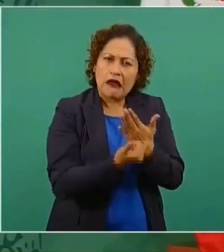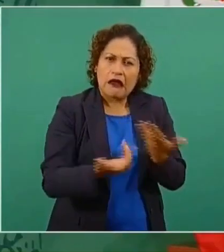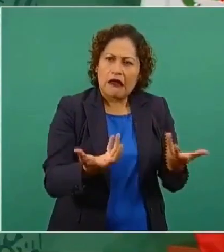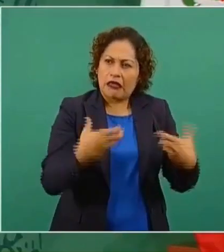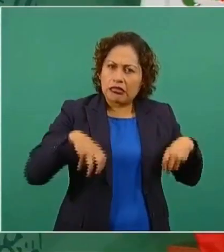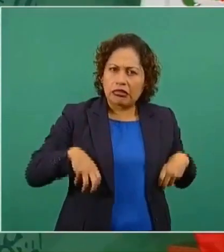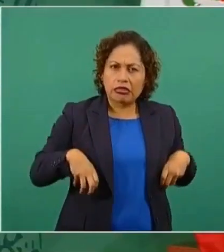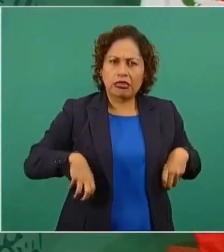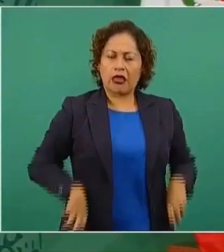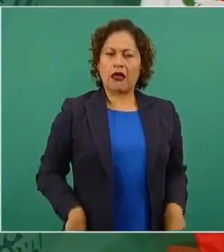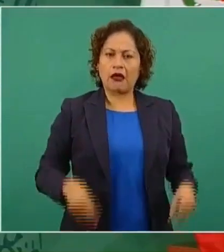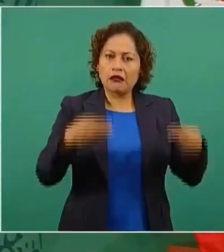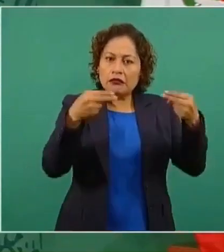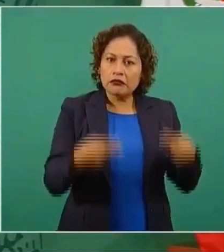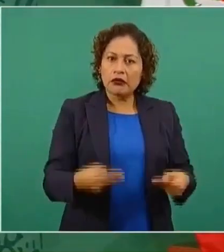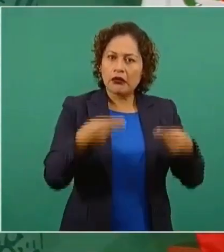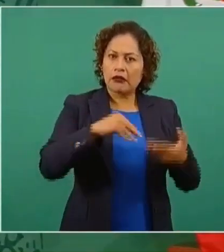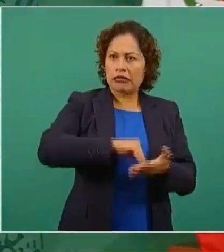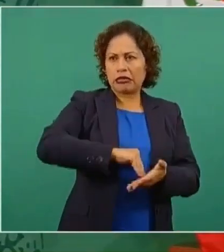el negocio,